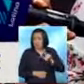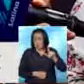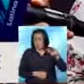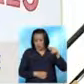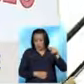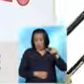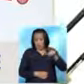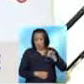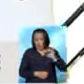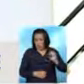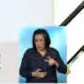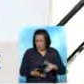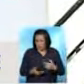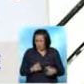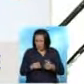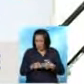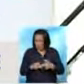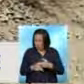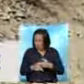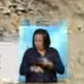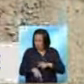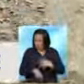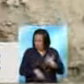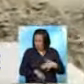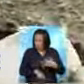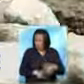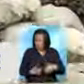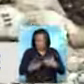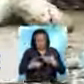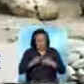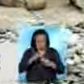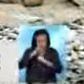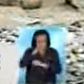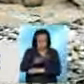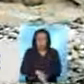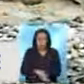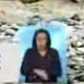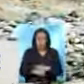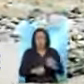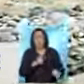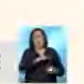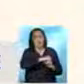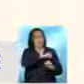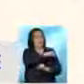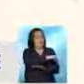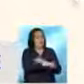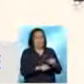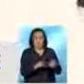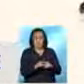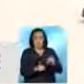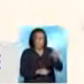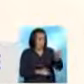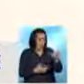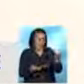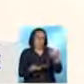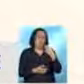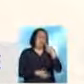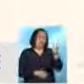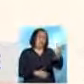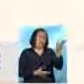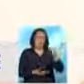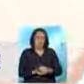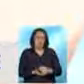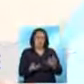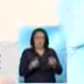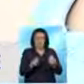Castañeda Locio y en tan poco tiempo está a punto de caer. El puente así igualito hubieran hecho allá. Mira dónde está sentado, en